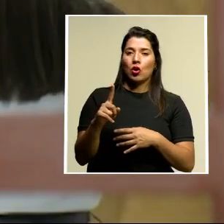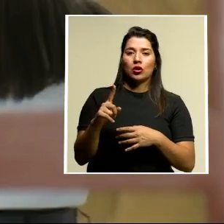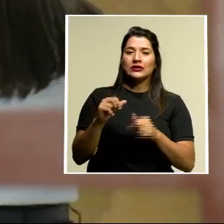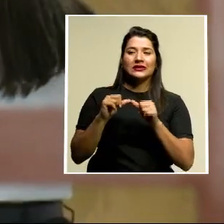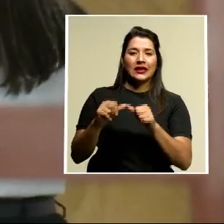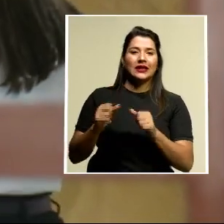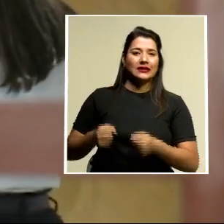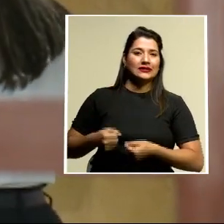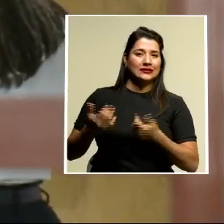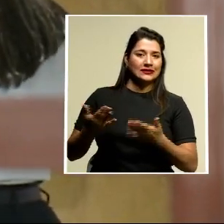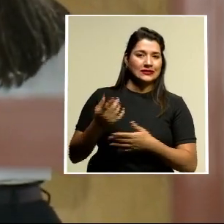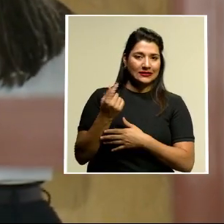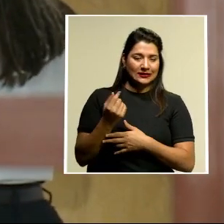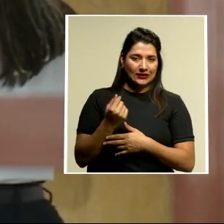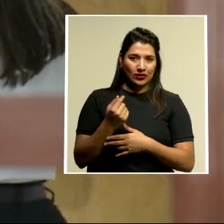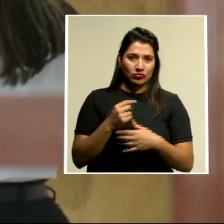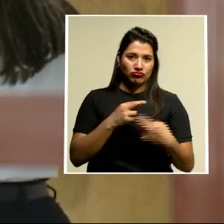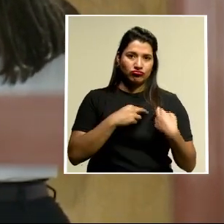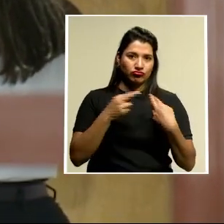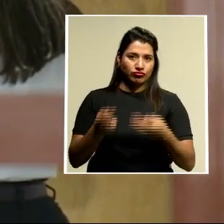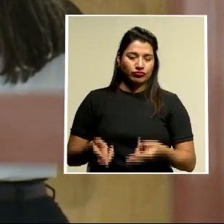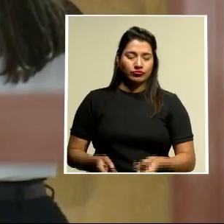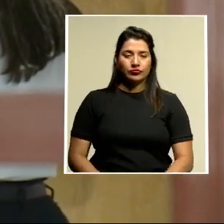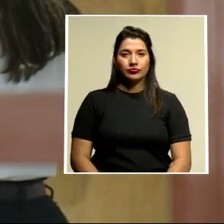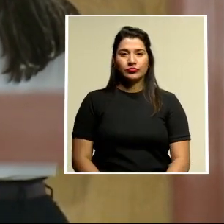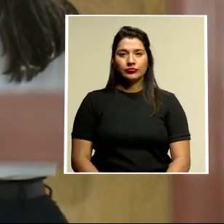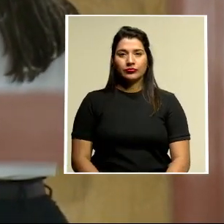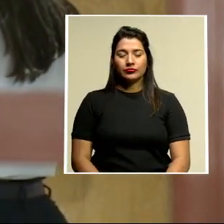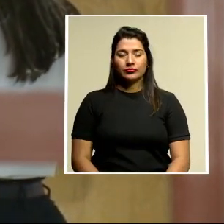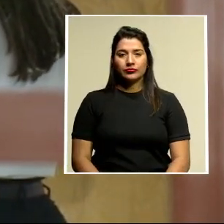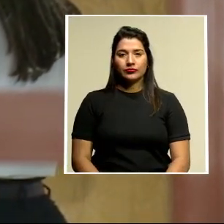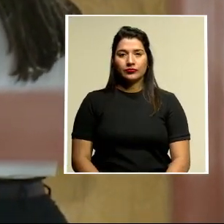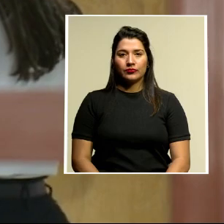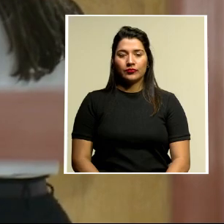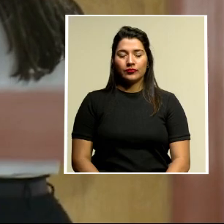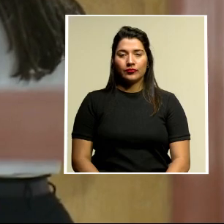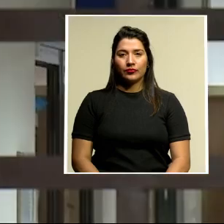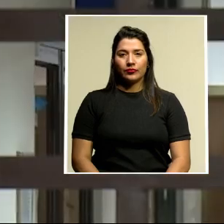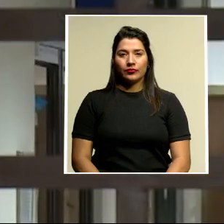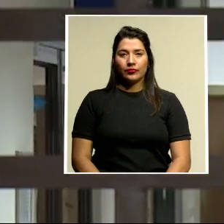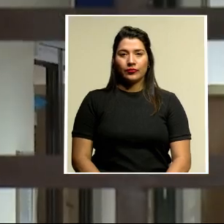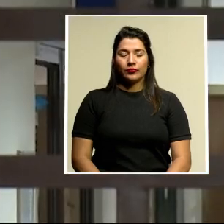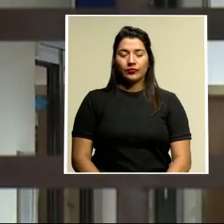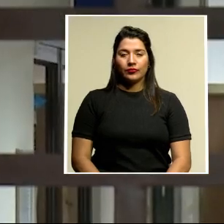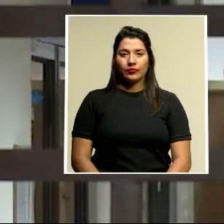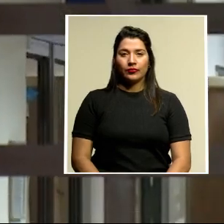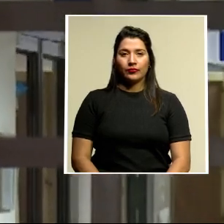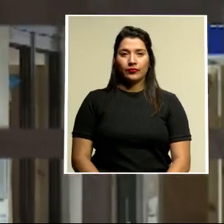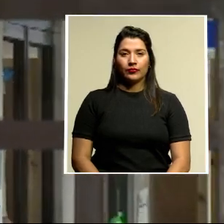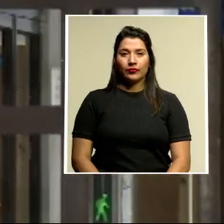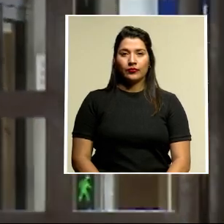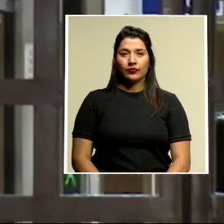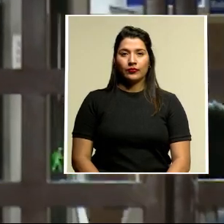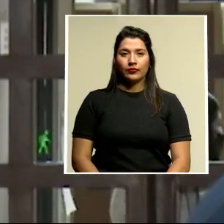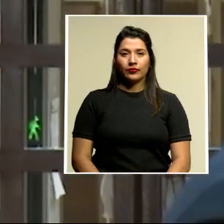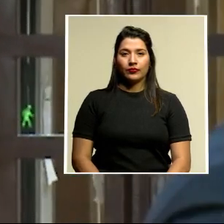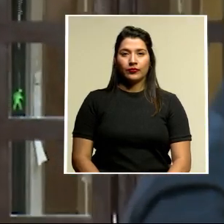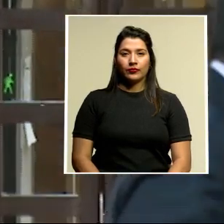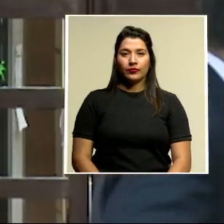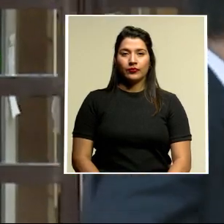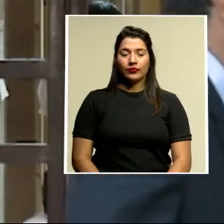medidas cautelares y 14 con medidas alternativas. Precisamente el lunes inicia la audiencia donde un juez deberá resolver las